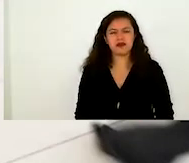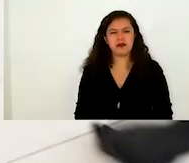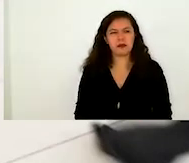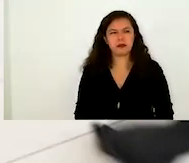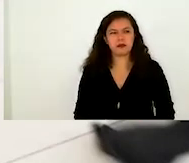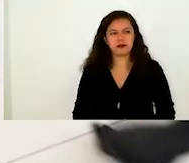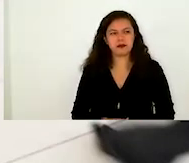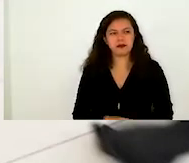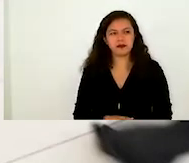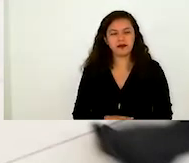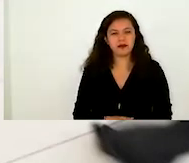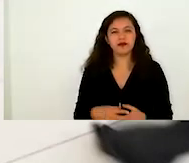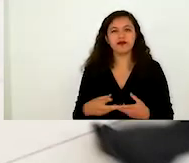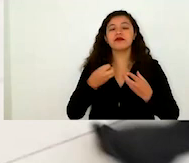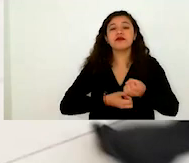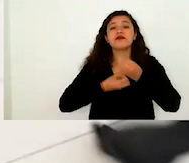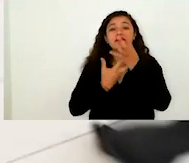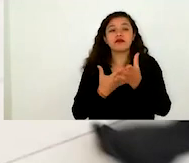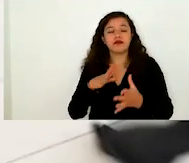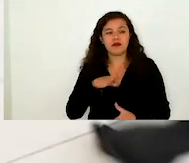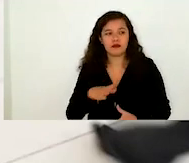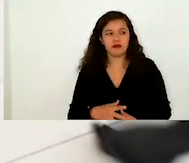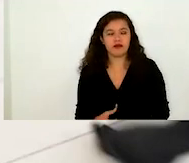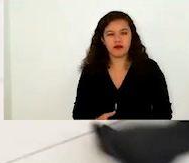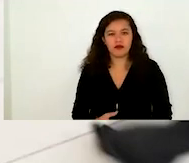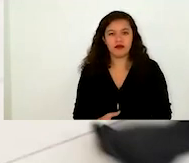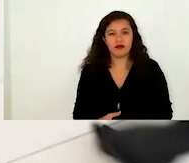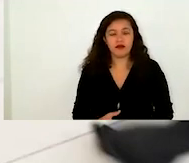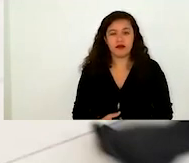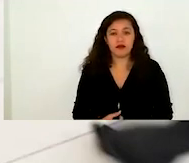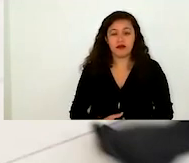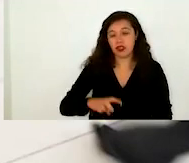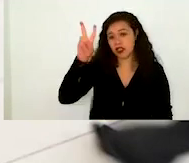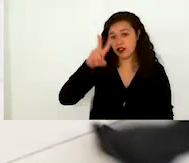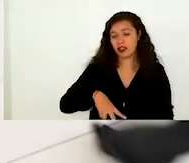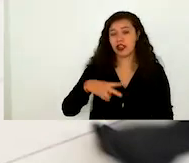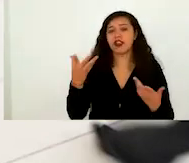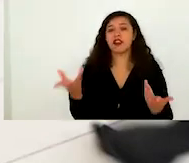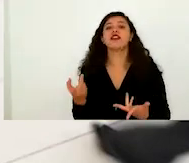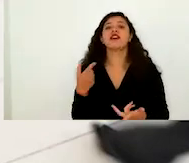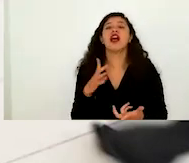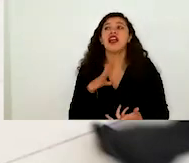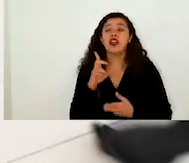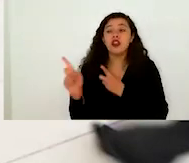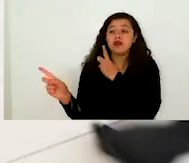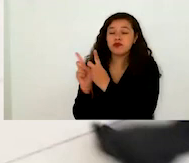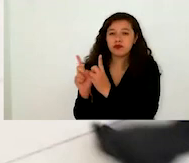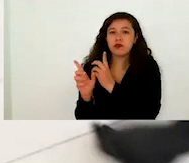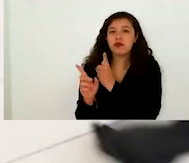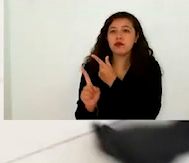muchas de esas expresiones las tenemos pero en realidad es porque ha generado un conflicto luego